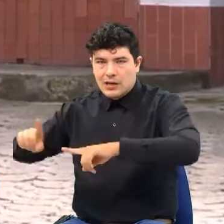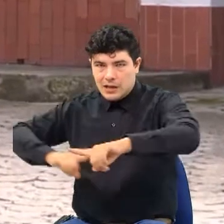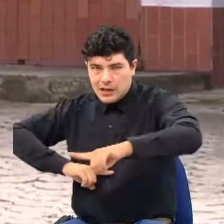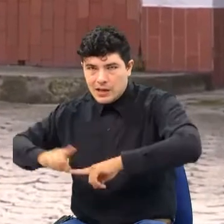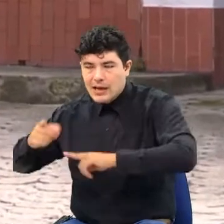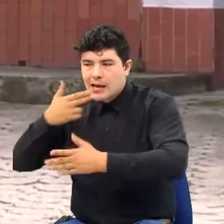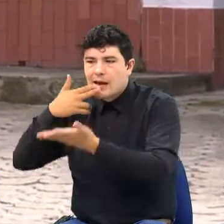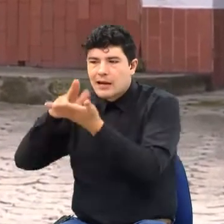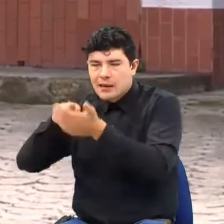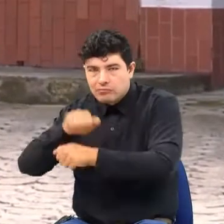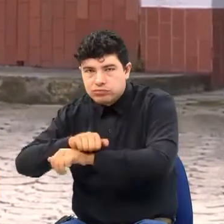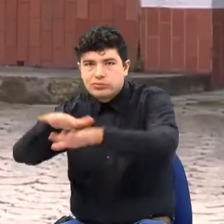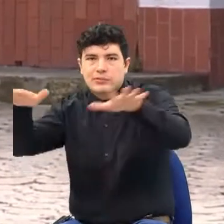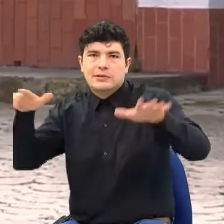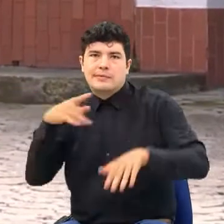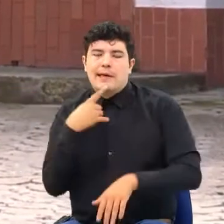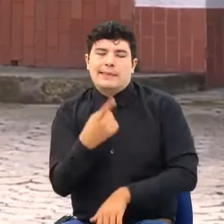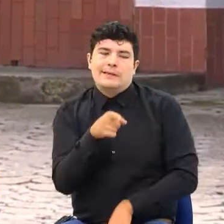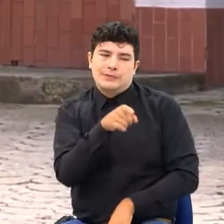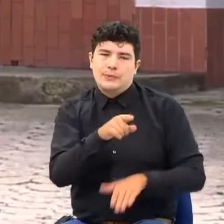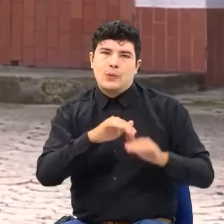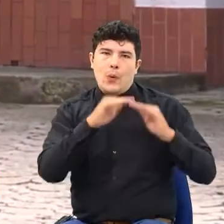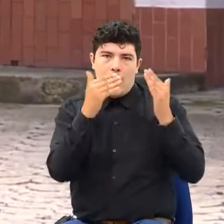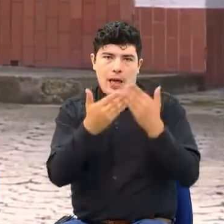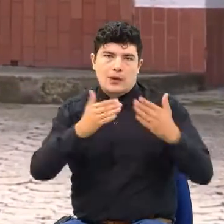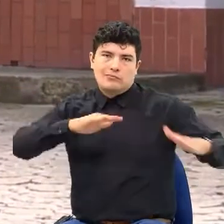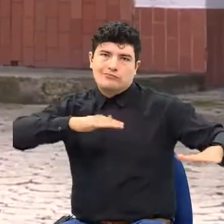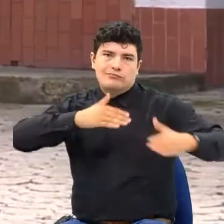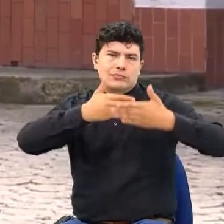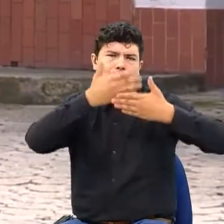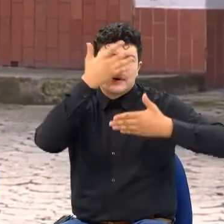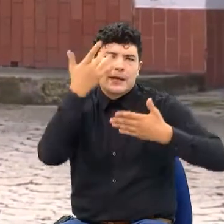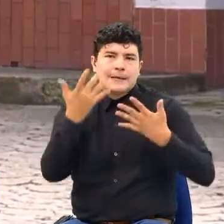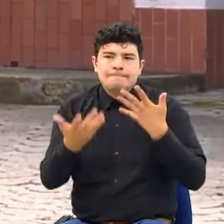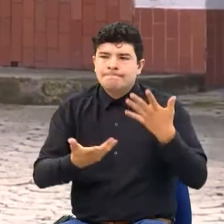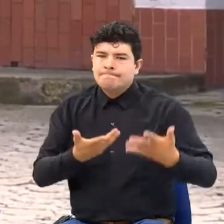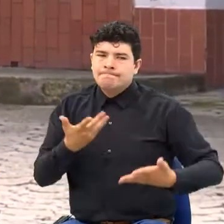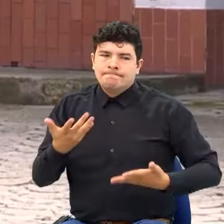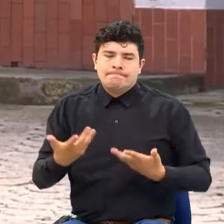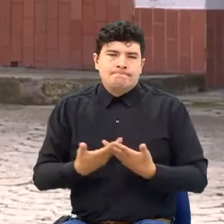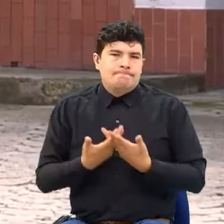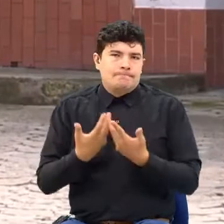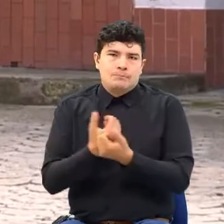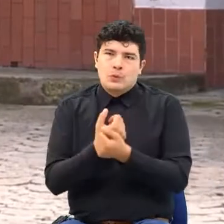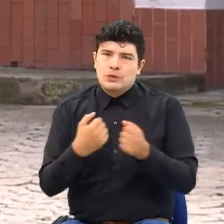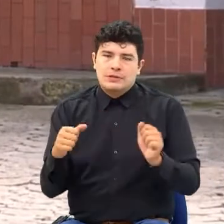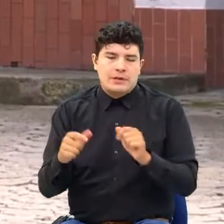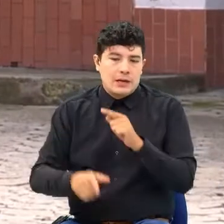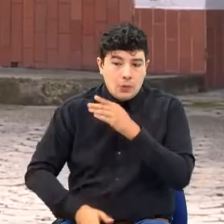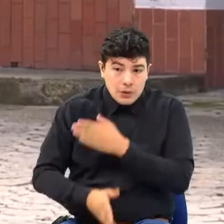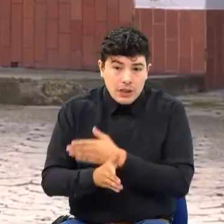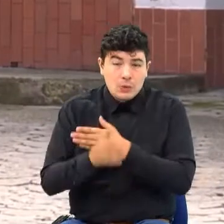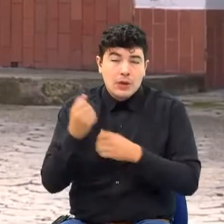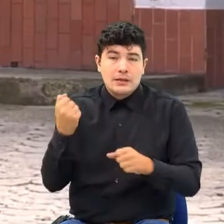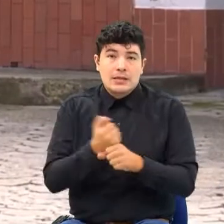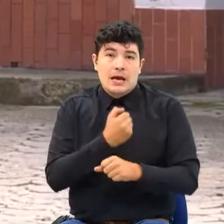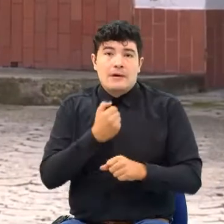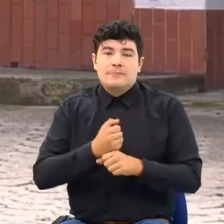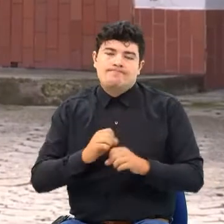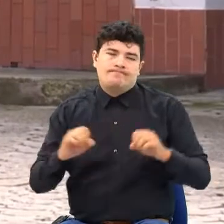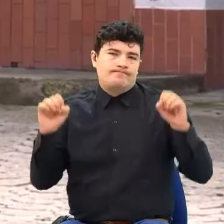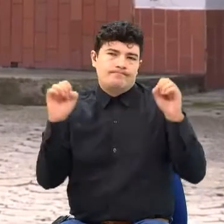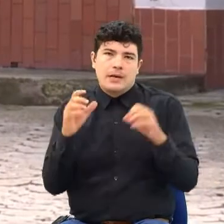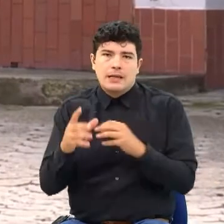comunicado dijeron que este colegio cierra sus puertas ante la imposibilidad de seguir su funcionamiento y también ante la baja,